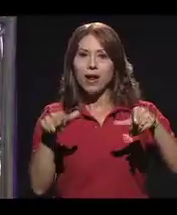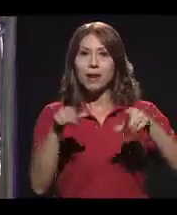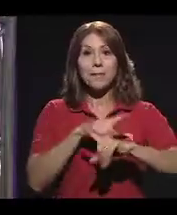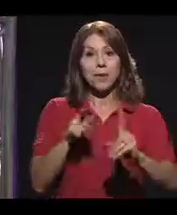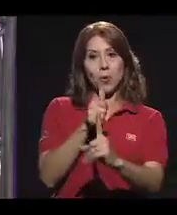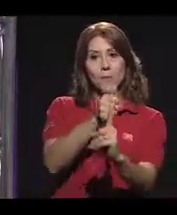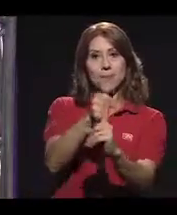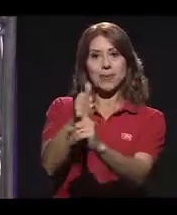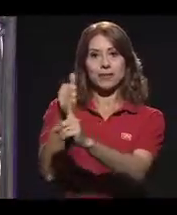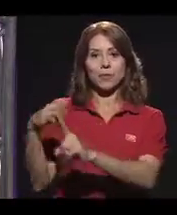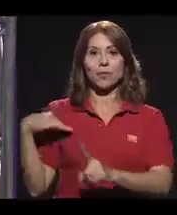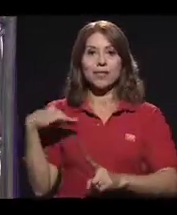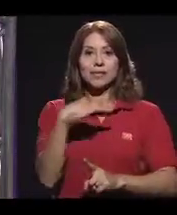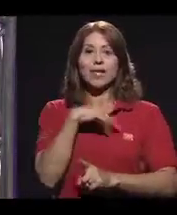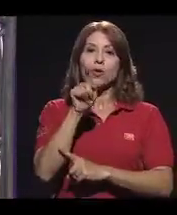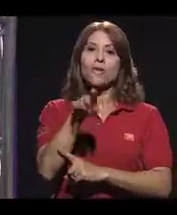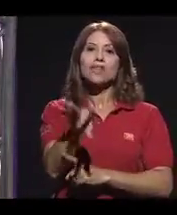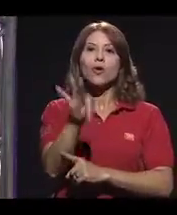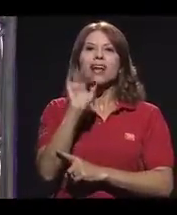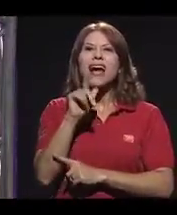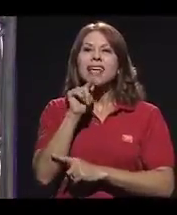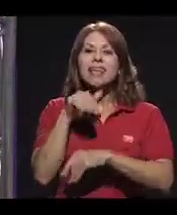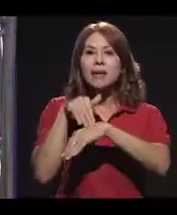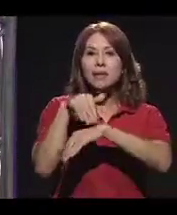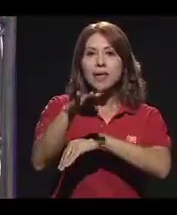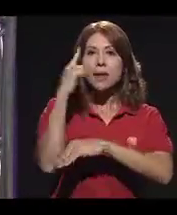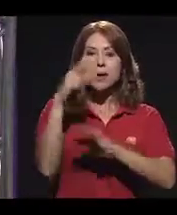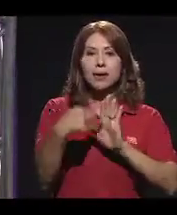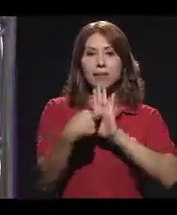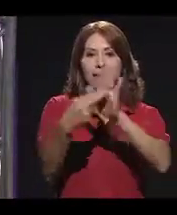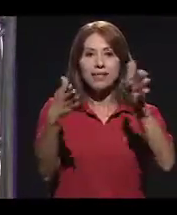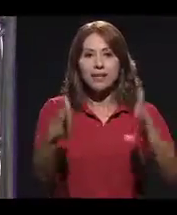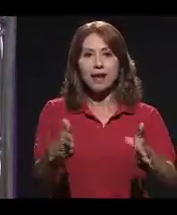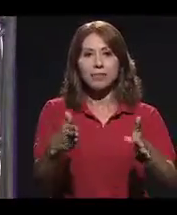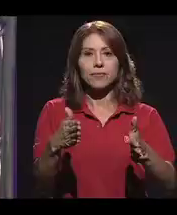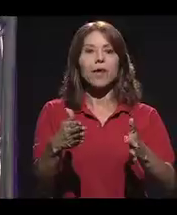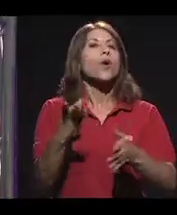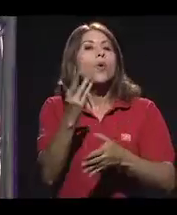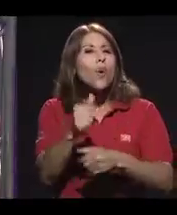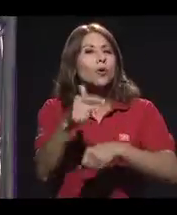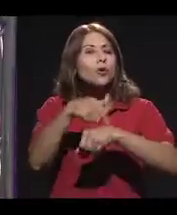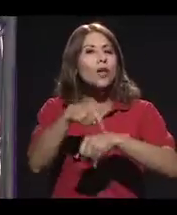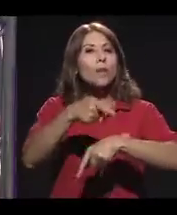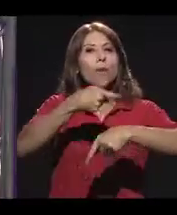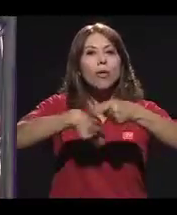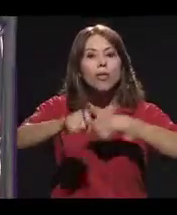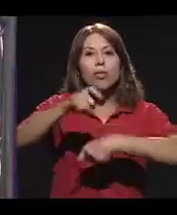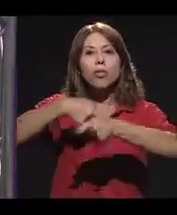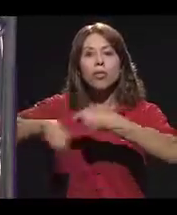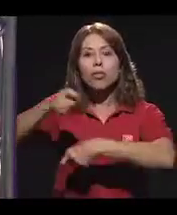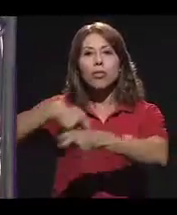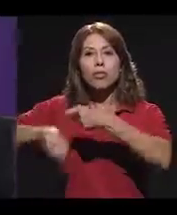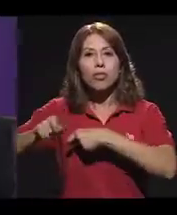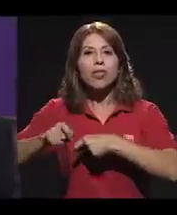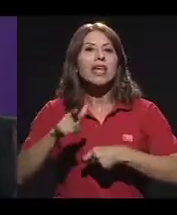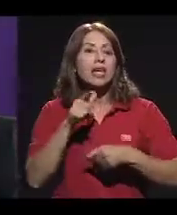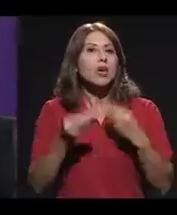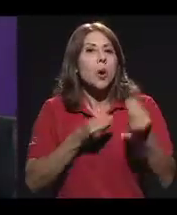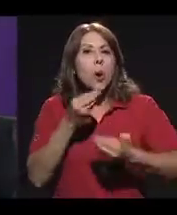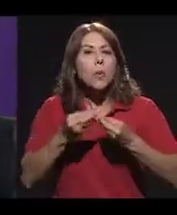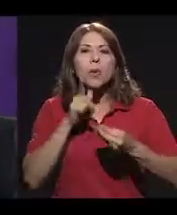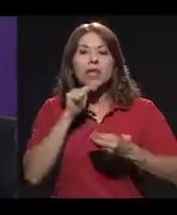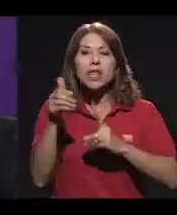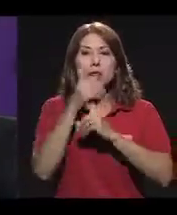considere quién va a ser la más idónea. ¿Cada cuánto van a estar cambiando? ¿Cómo la gente puede tener información de esta Junta Directiva y las decisiones que se toman también allí?